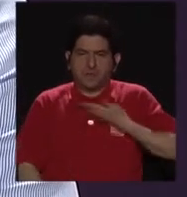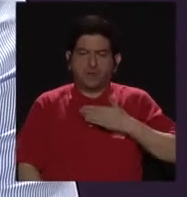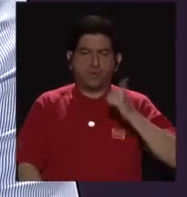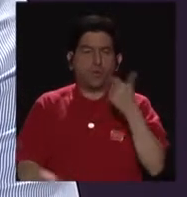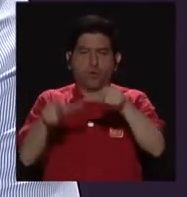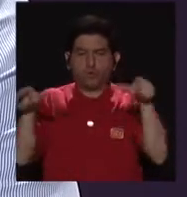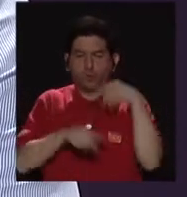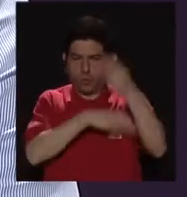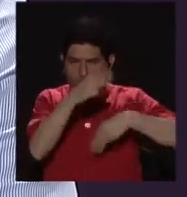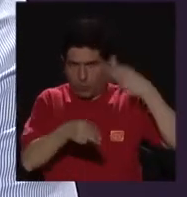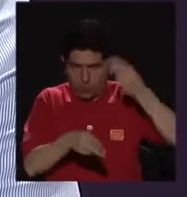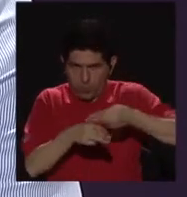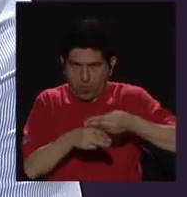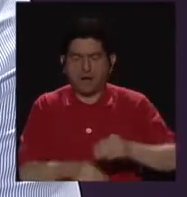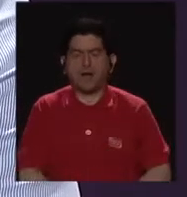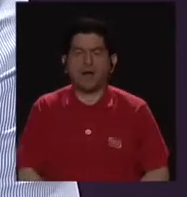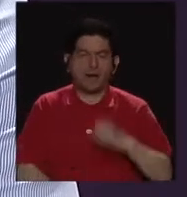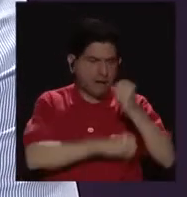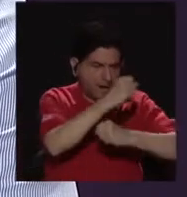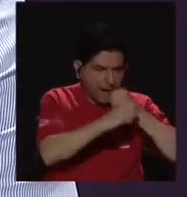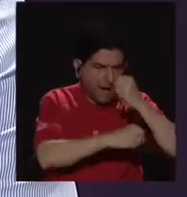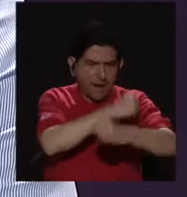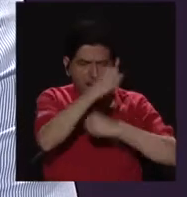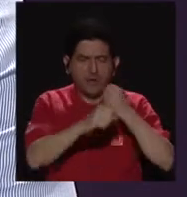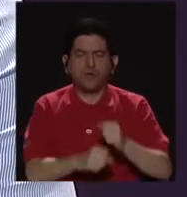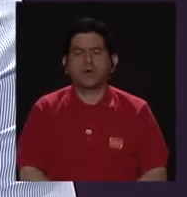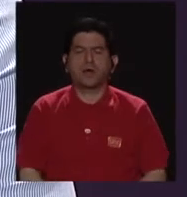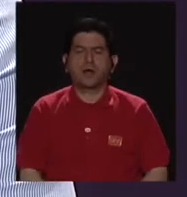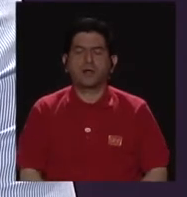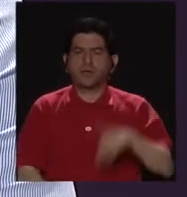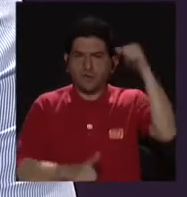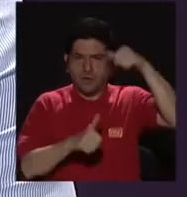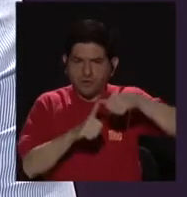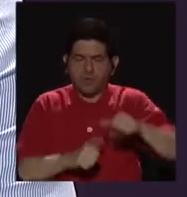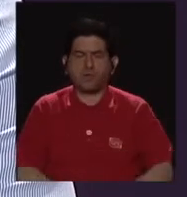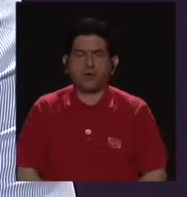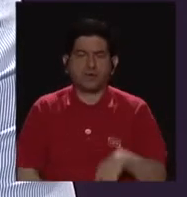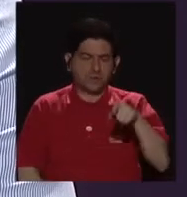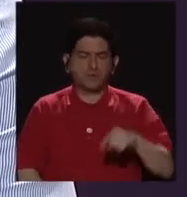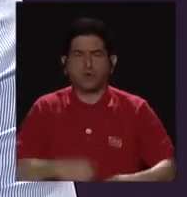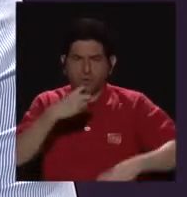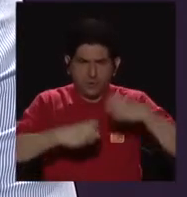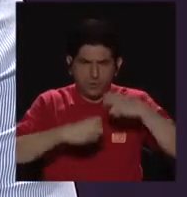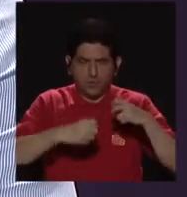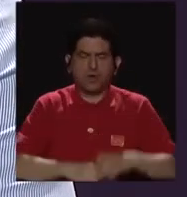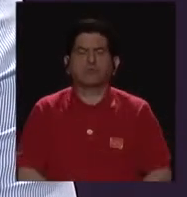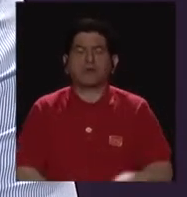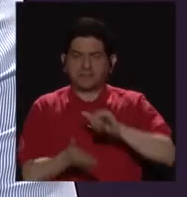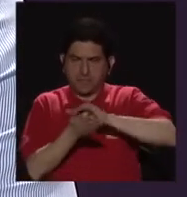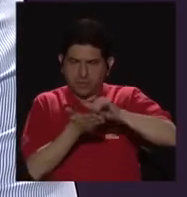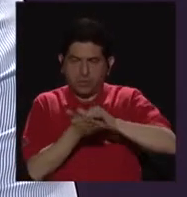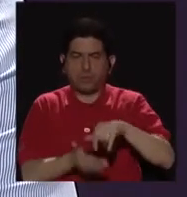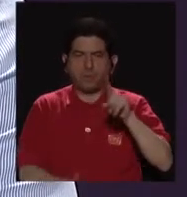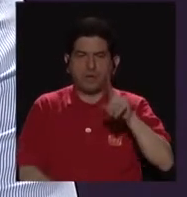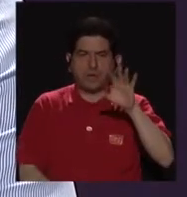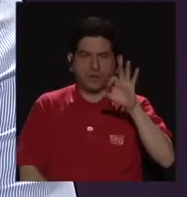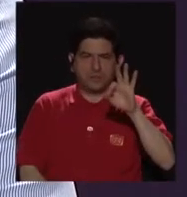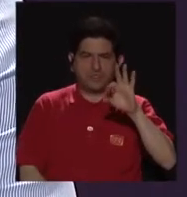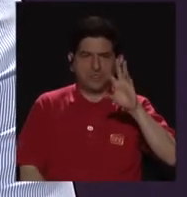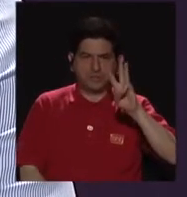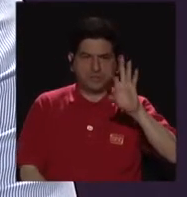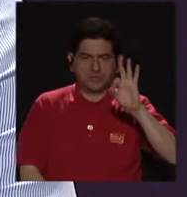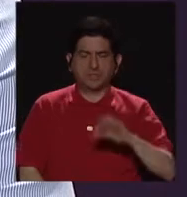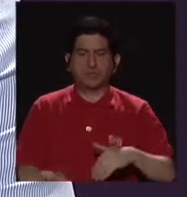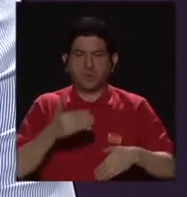lugares del mundo que se celebra cada año en conmemoración de los disturbios de stonewall en nueva york 1969 y